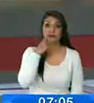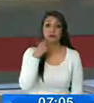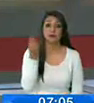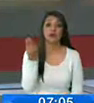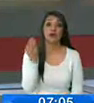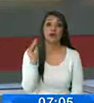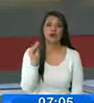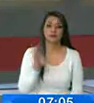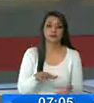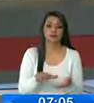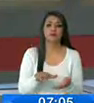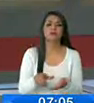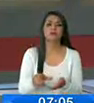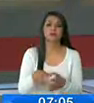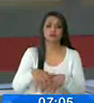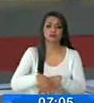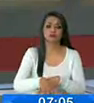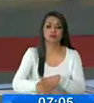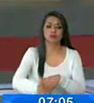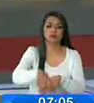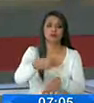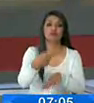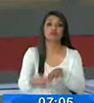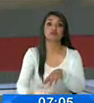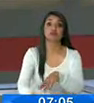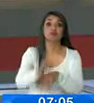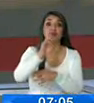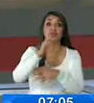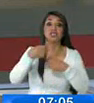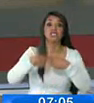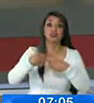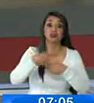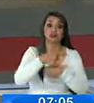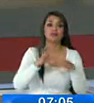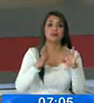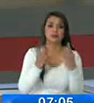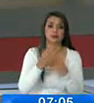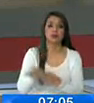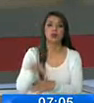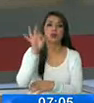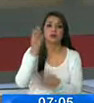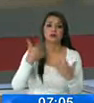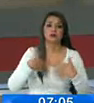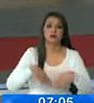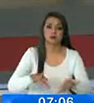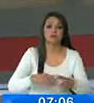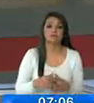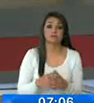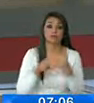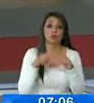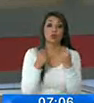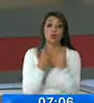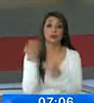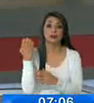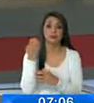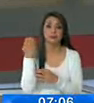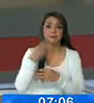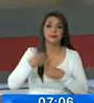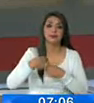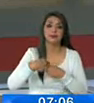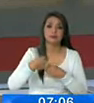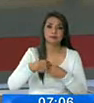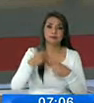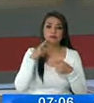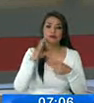habría asaltado a la quebrada de San Martín, al sur oriente de Quito, fue encontrado por sus familiares. Varios organismos de rescate participaron en la evacuación del